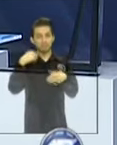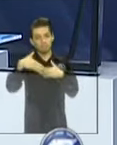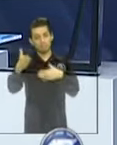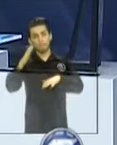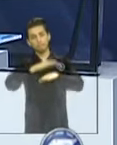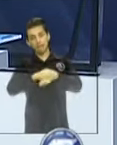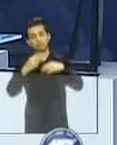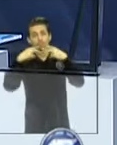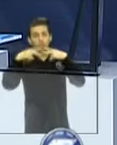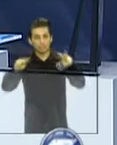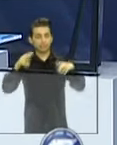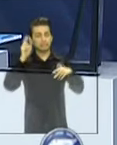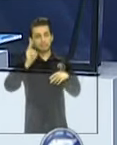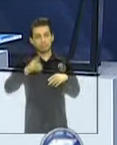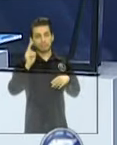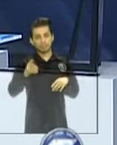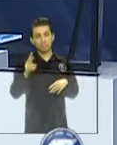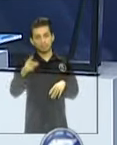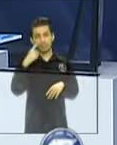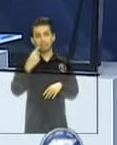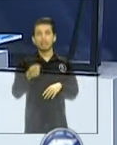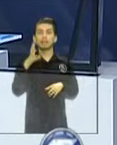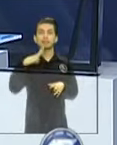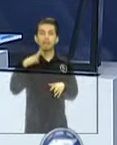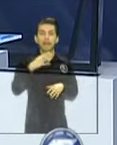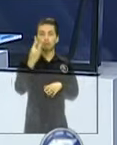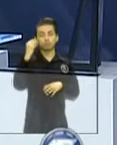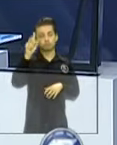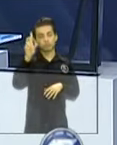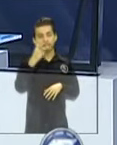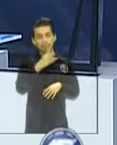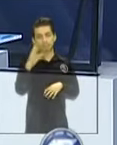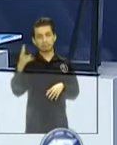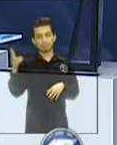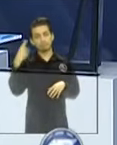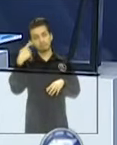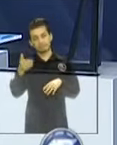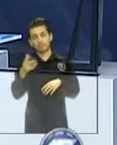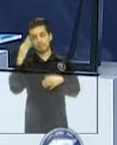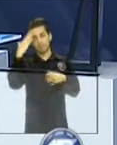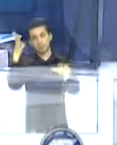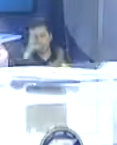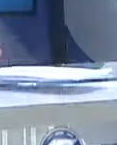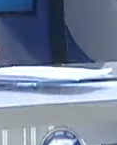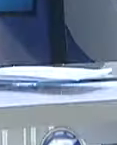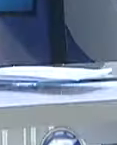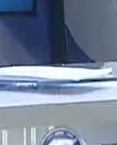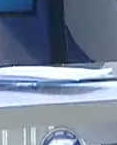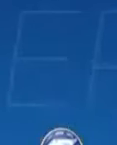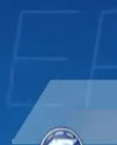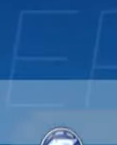en noticias como siempre en nuestras tres acostumbradas ediciones. Con permiso, buenas noches y feliz inicio de semana.